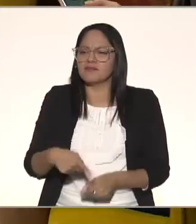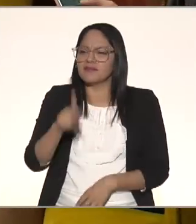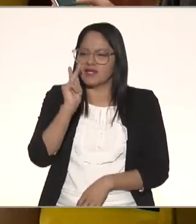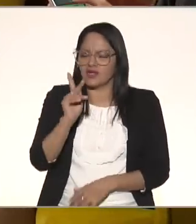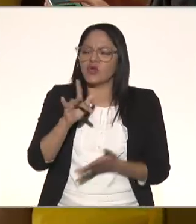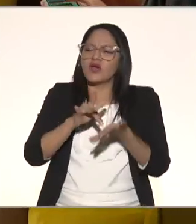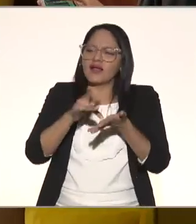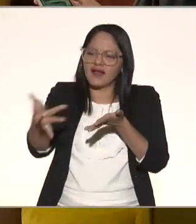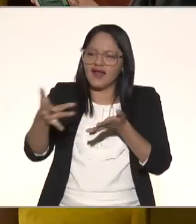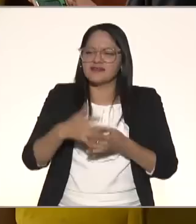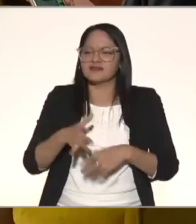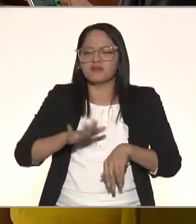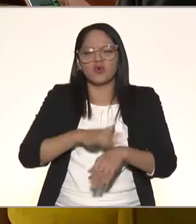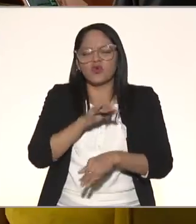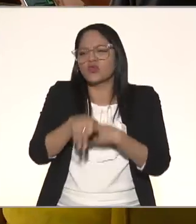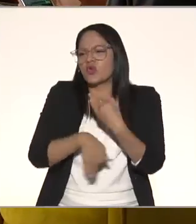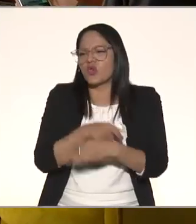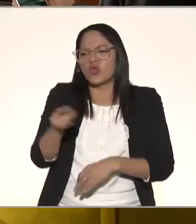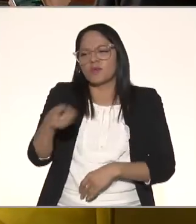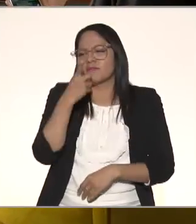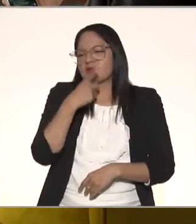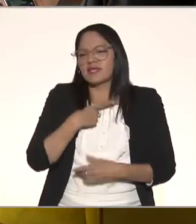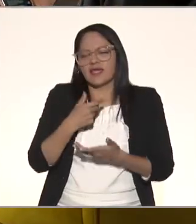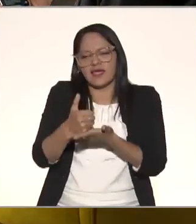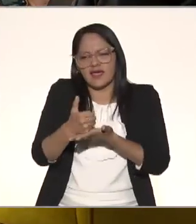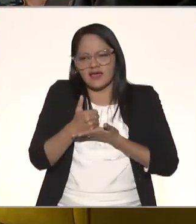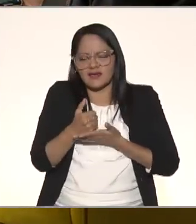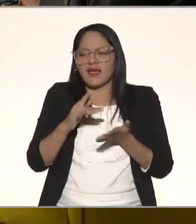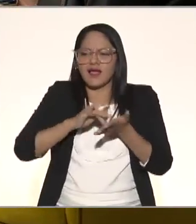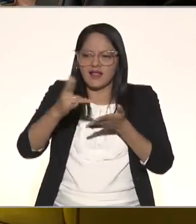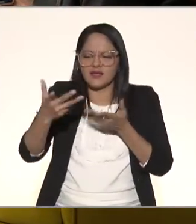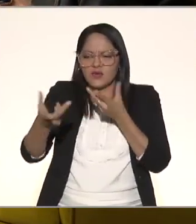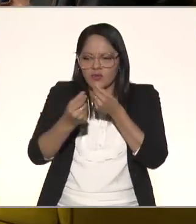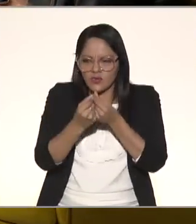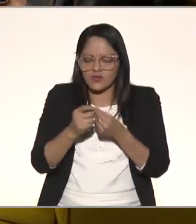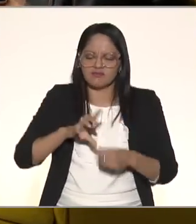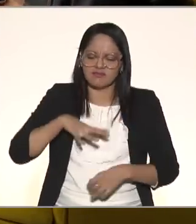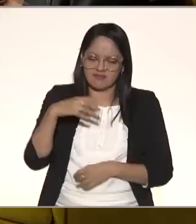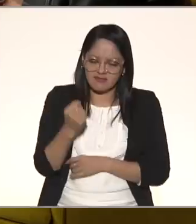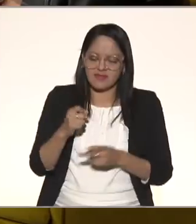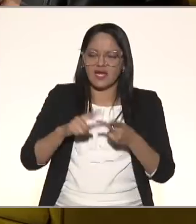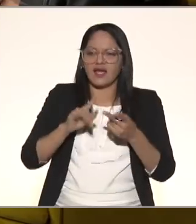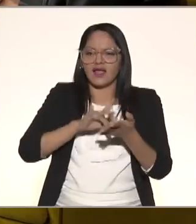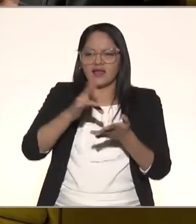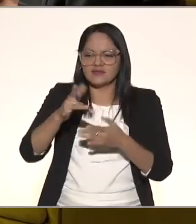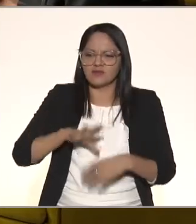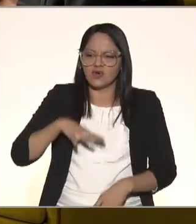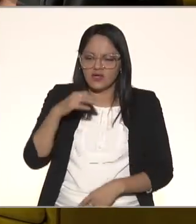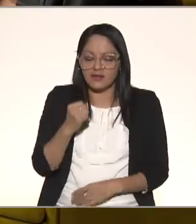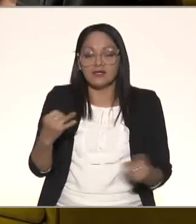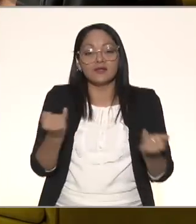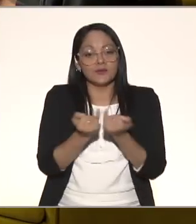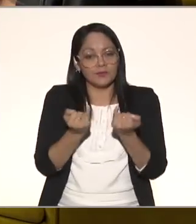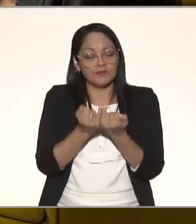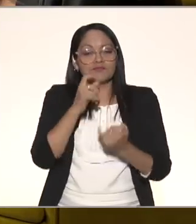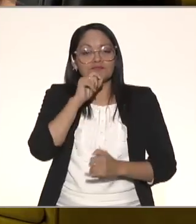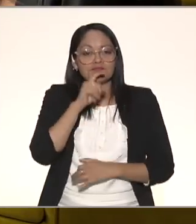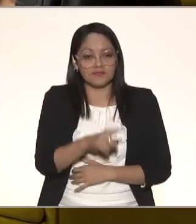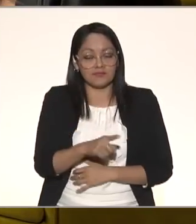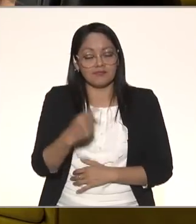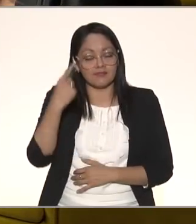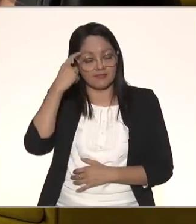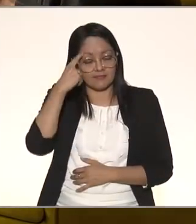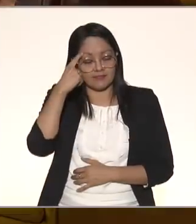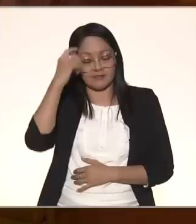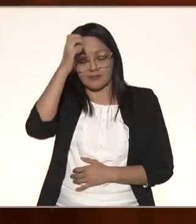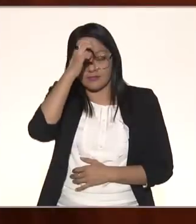gracias por todo lo que haces gracias por seguir a mi lado gracias por el esfuerzo entonces también es mucha conciencia